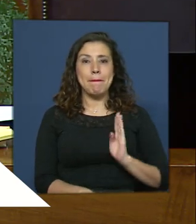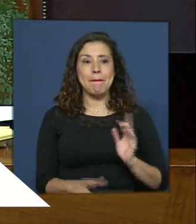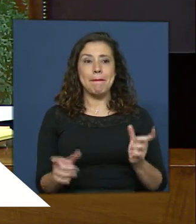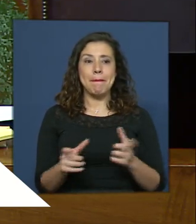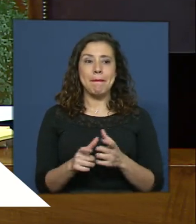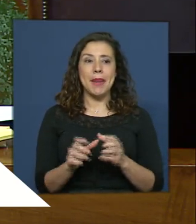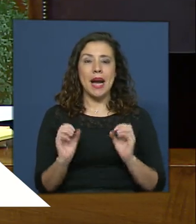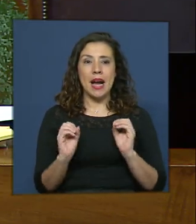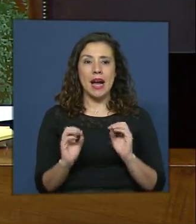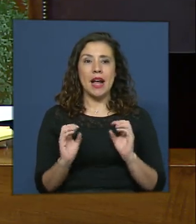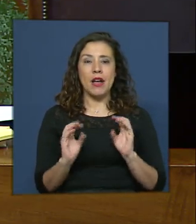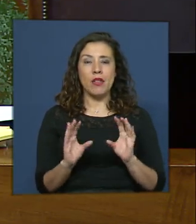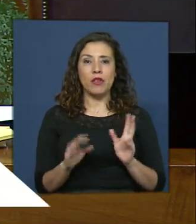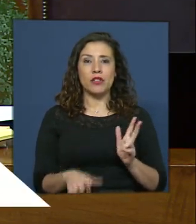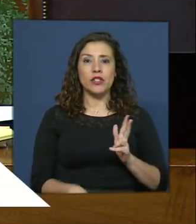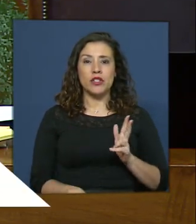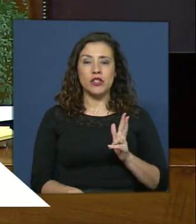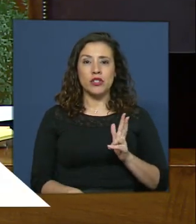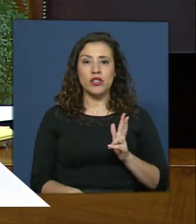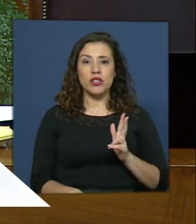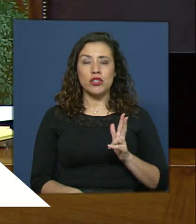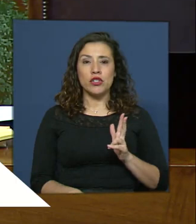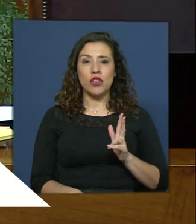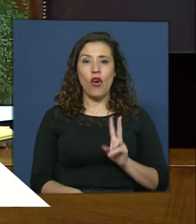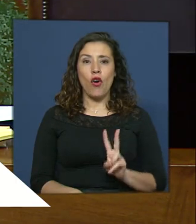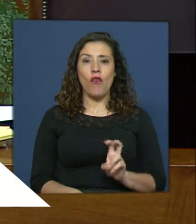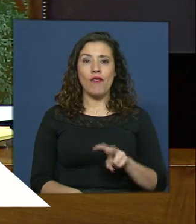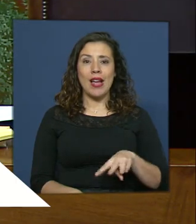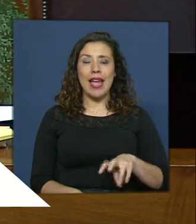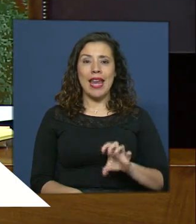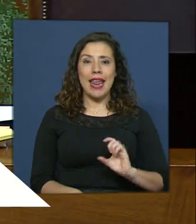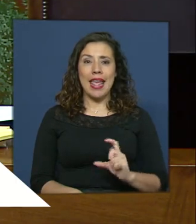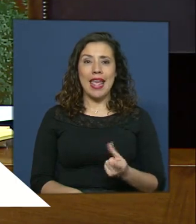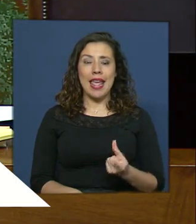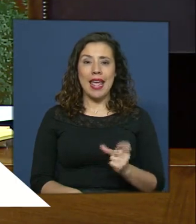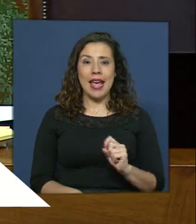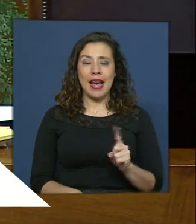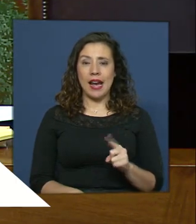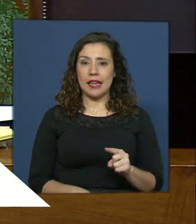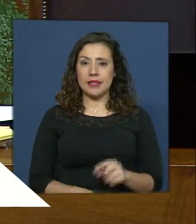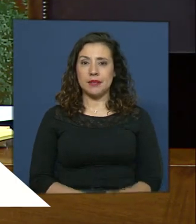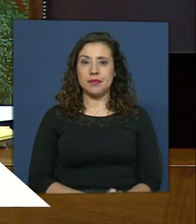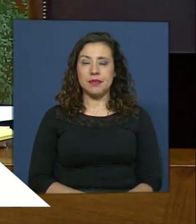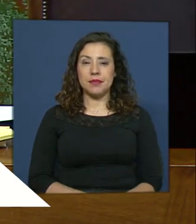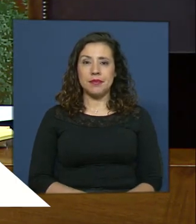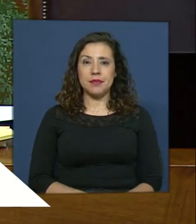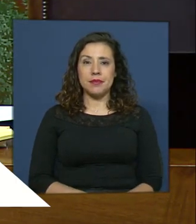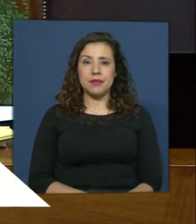de Educación, señor Mario Venegas. Tiene la palabra, diputado.